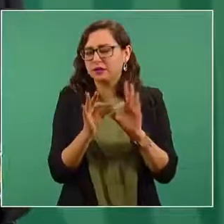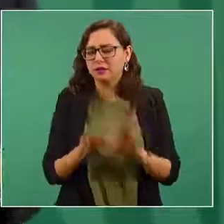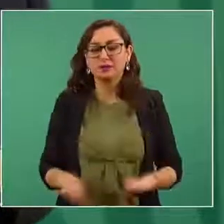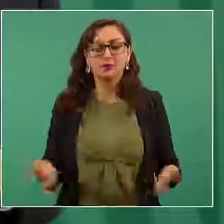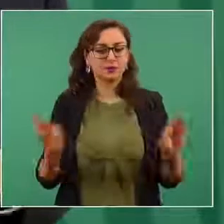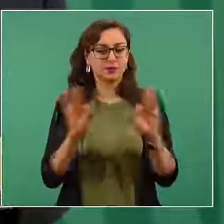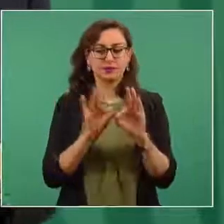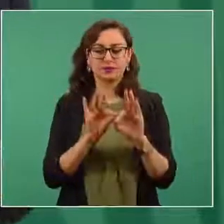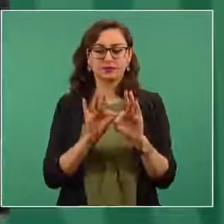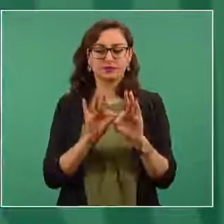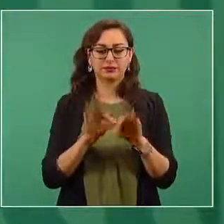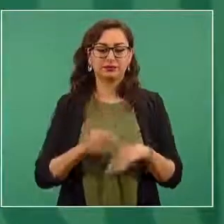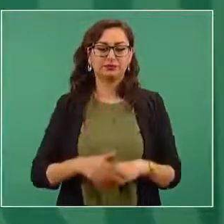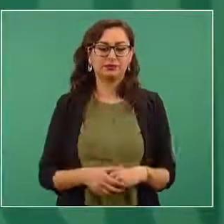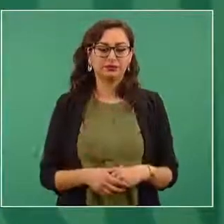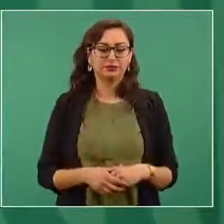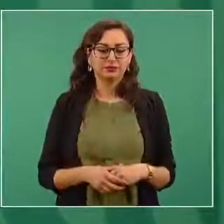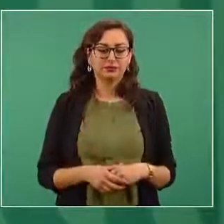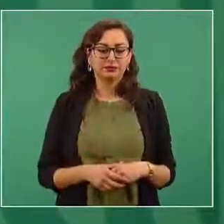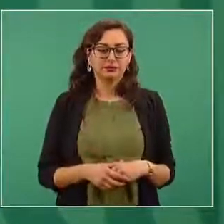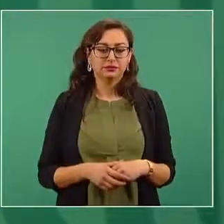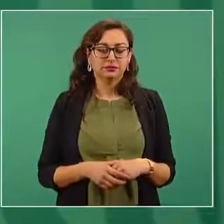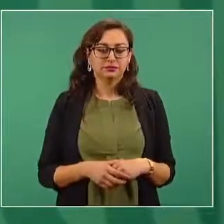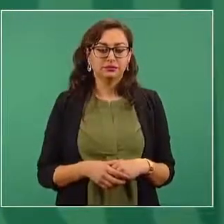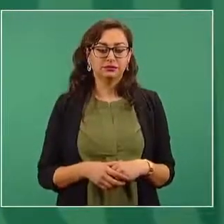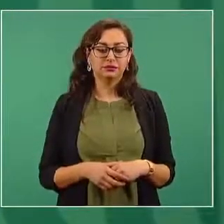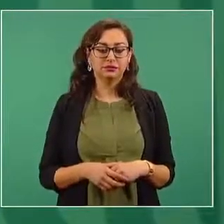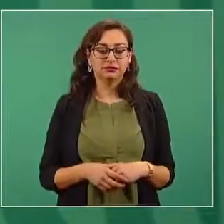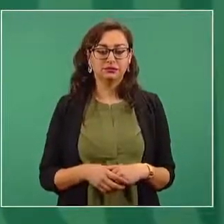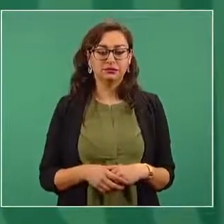Seguramente algunos de nuestros